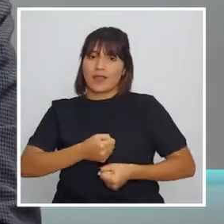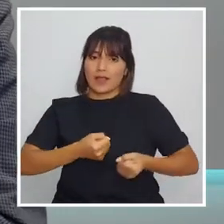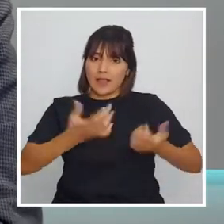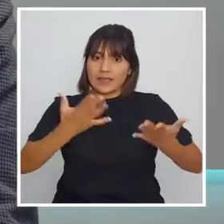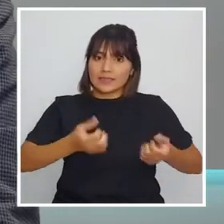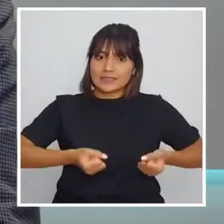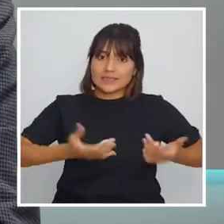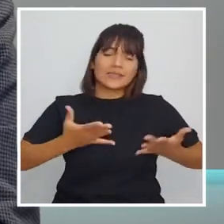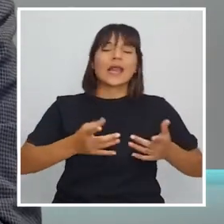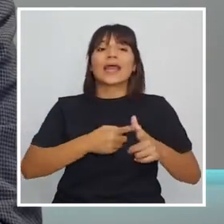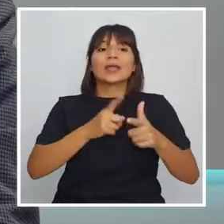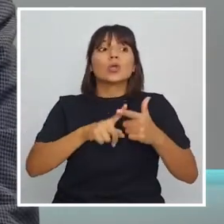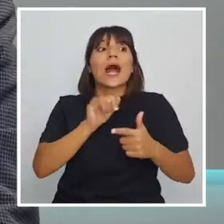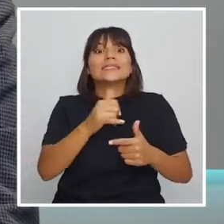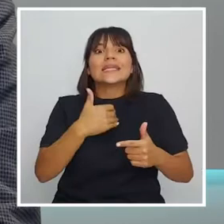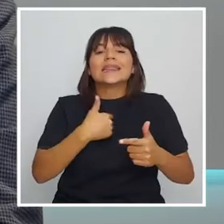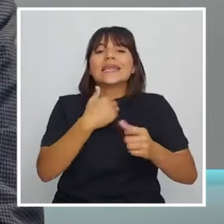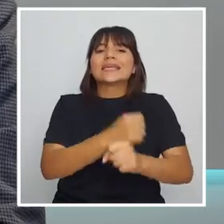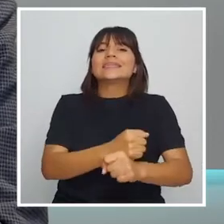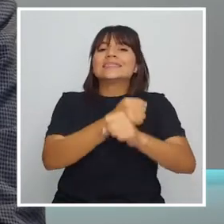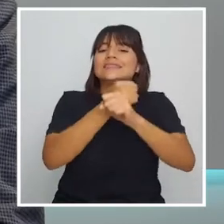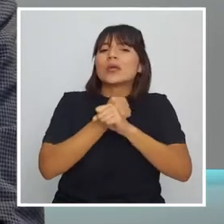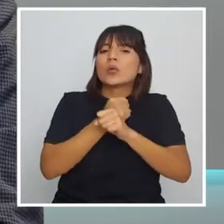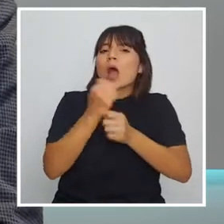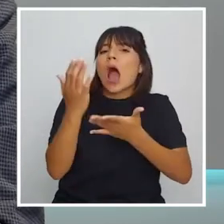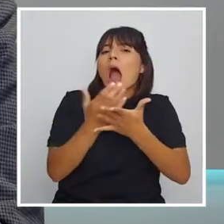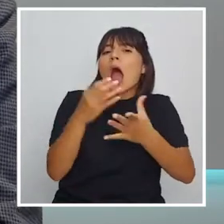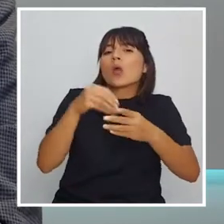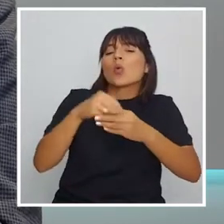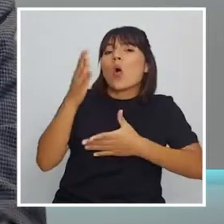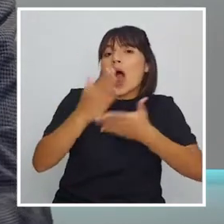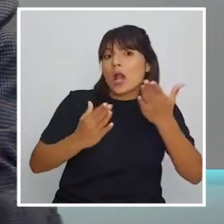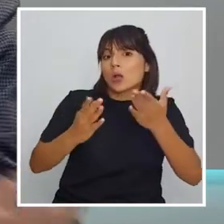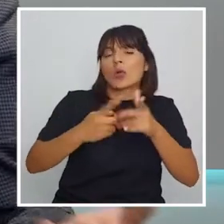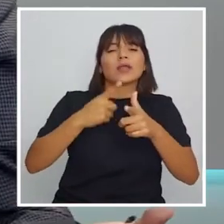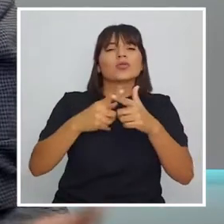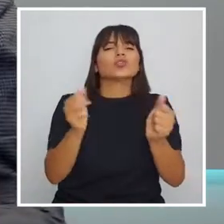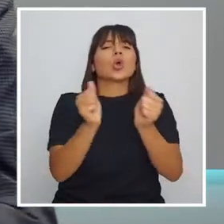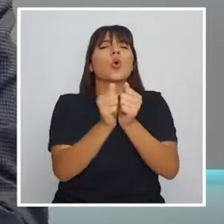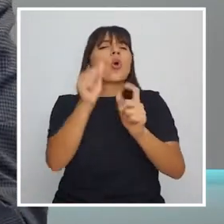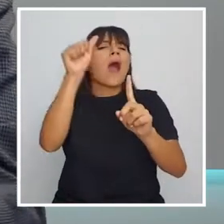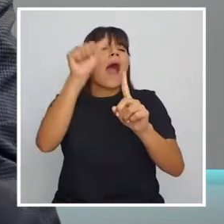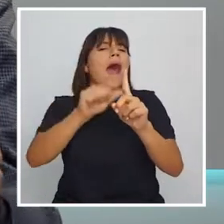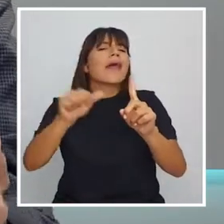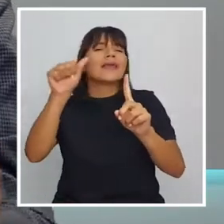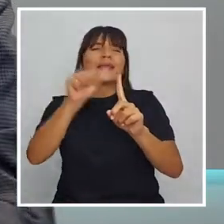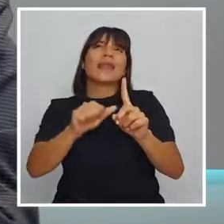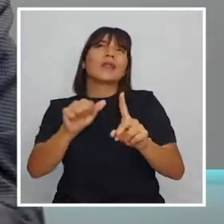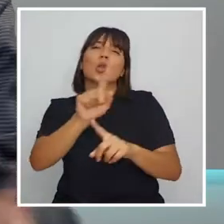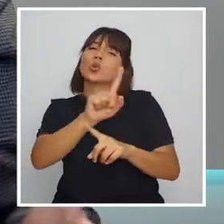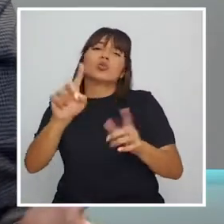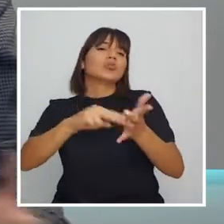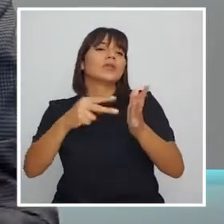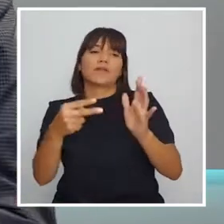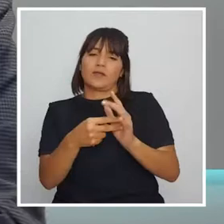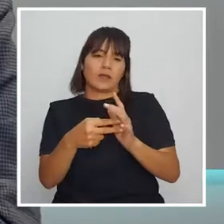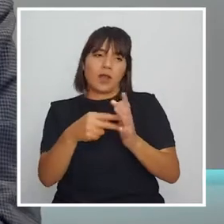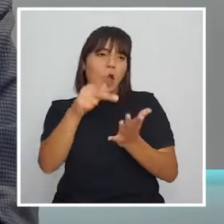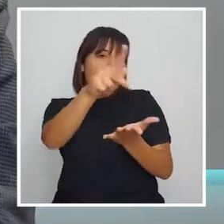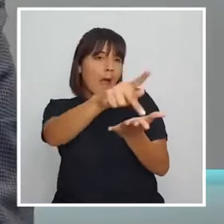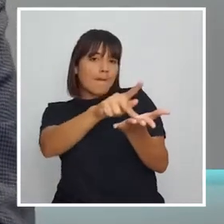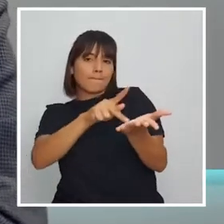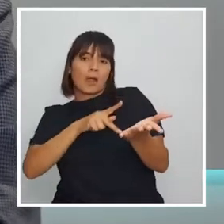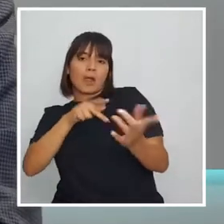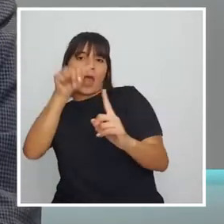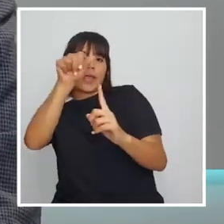así uno se asegura que algo se ahorró. Entonces, con el aguinaldo, no estamos diciendo que la gente guarde la mitad, porque es muy duro